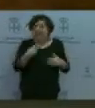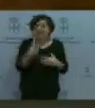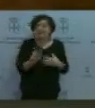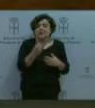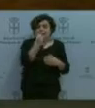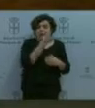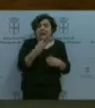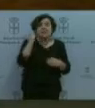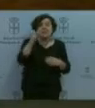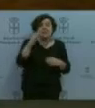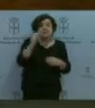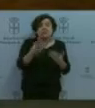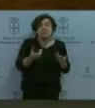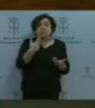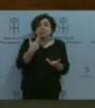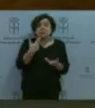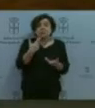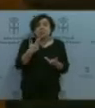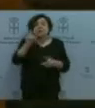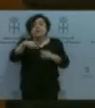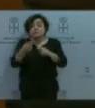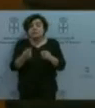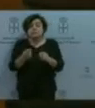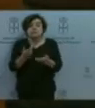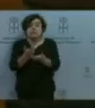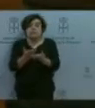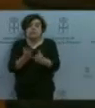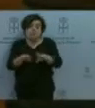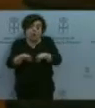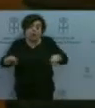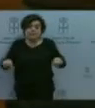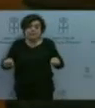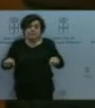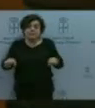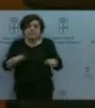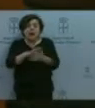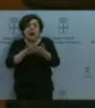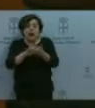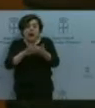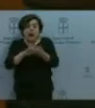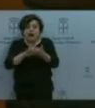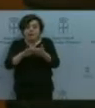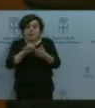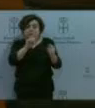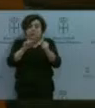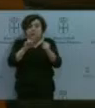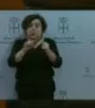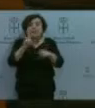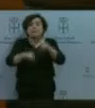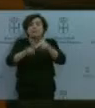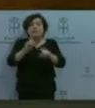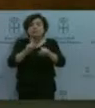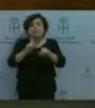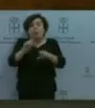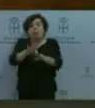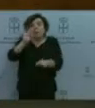mesa de la Junta de Portavoces y en consonancia a lo que dice la Junta de Portavoces, pues diríamos pues sí, que lo entiende y